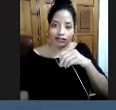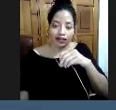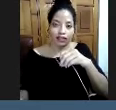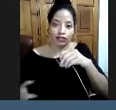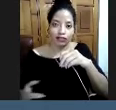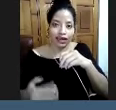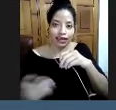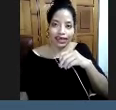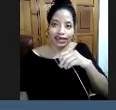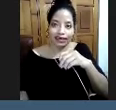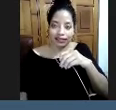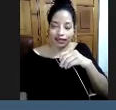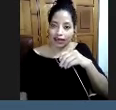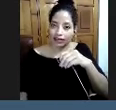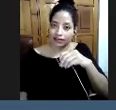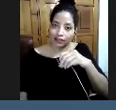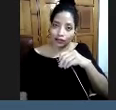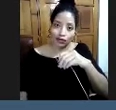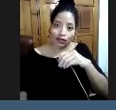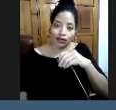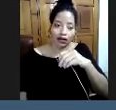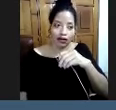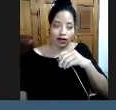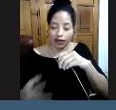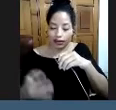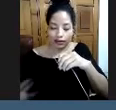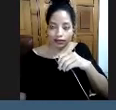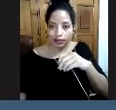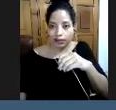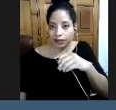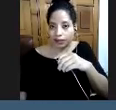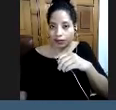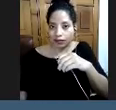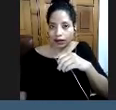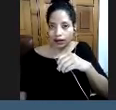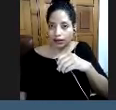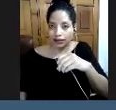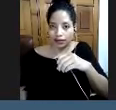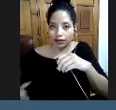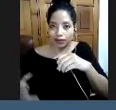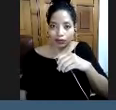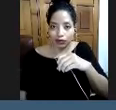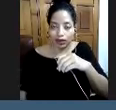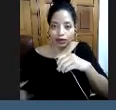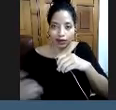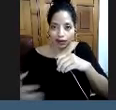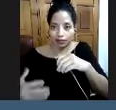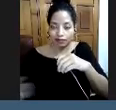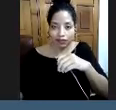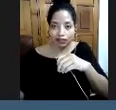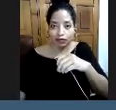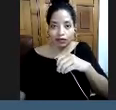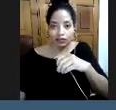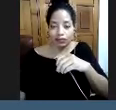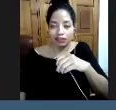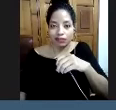meses sobre ataques que se dan a través de Zoom, a través de otras plataformas virtuales para que